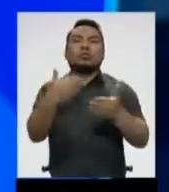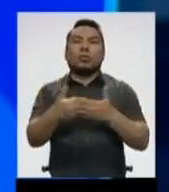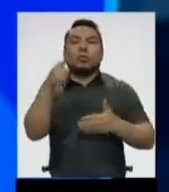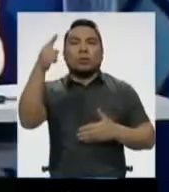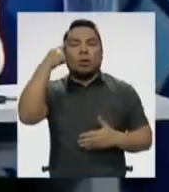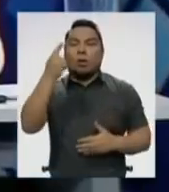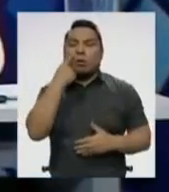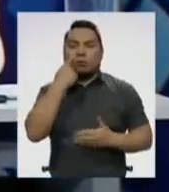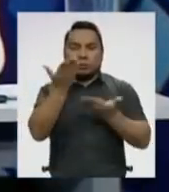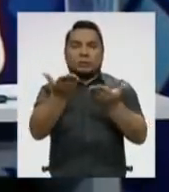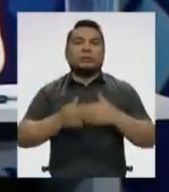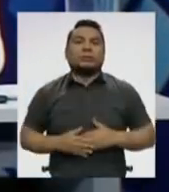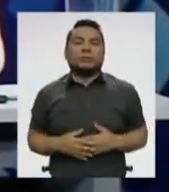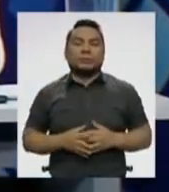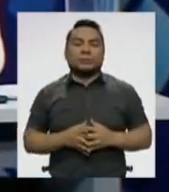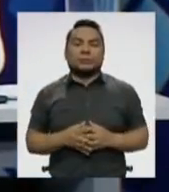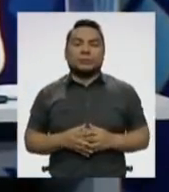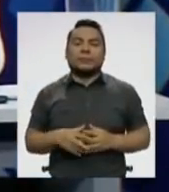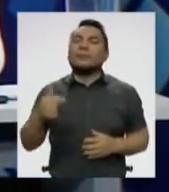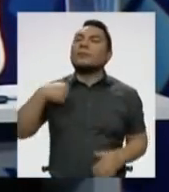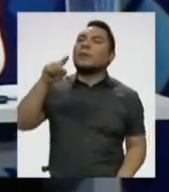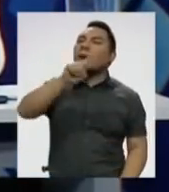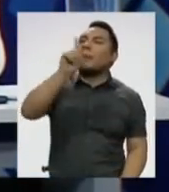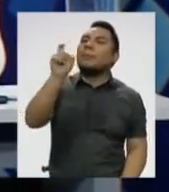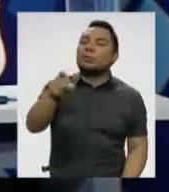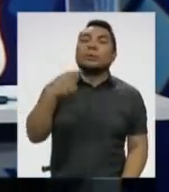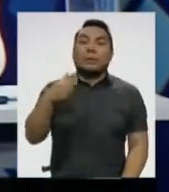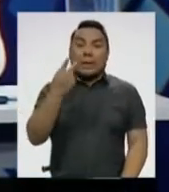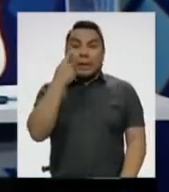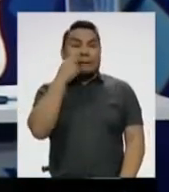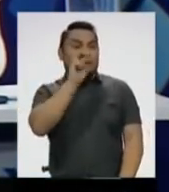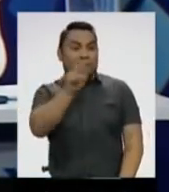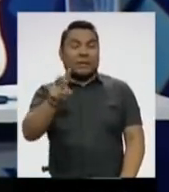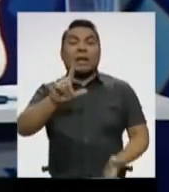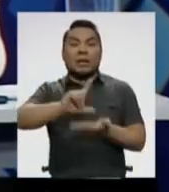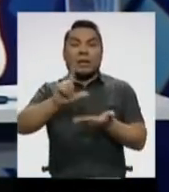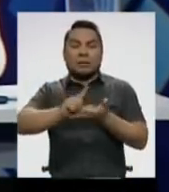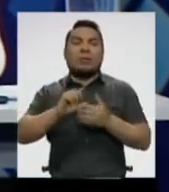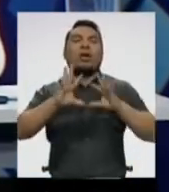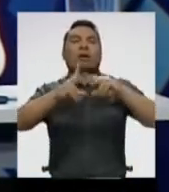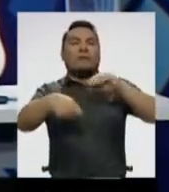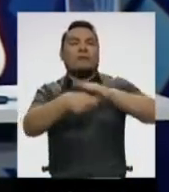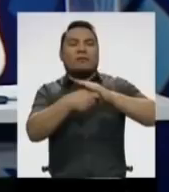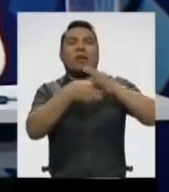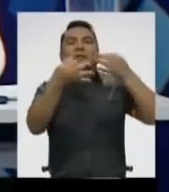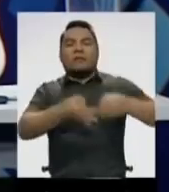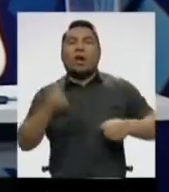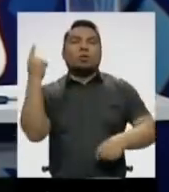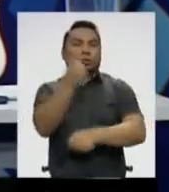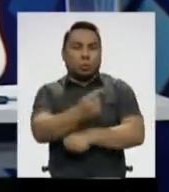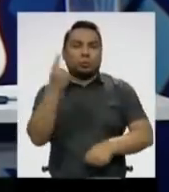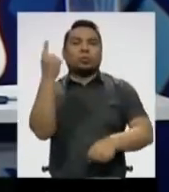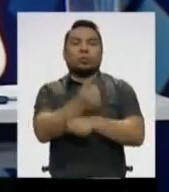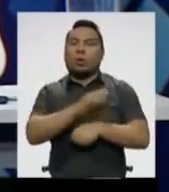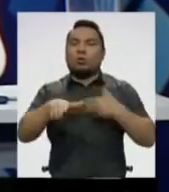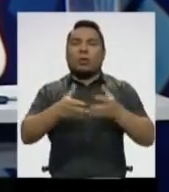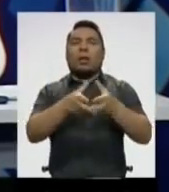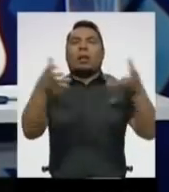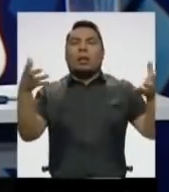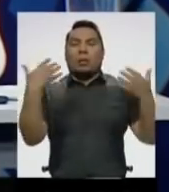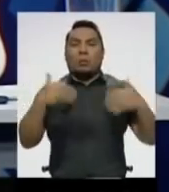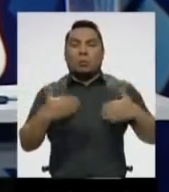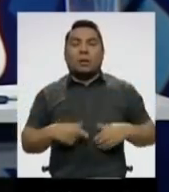sean conocidos. Tiempo cumplido. Una pequeña repregunta. Lo que hemos visto en Lima no solamente es corrupción formal, denuncias, grandes escándalos y